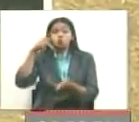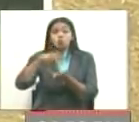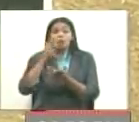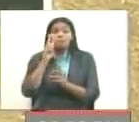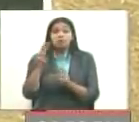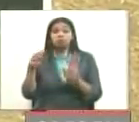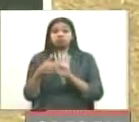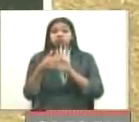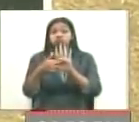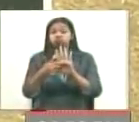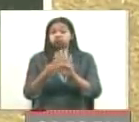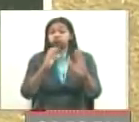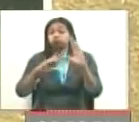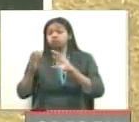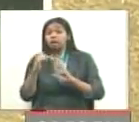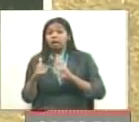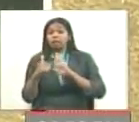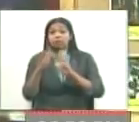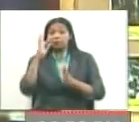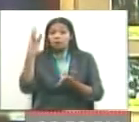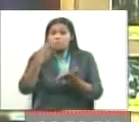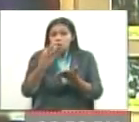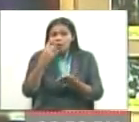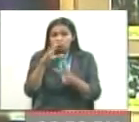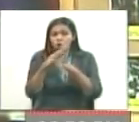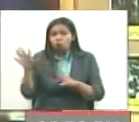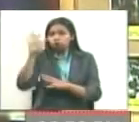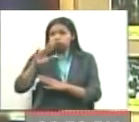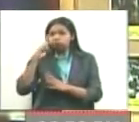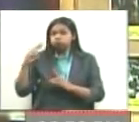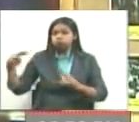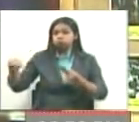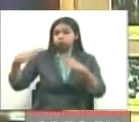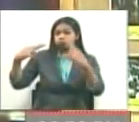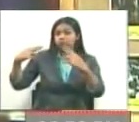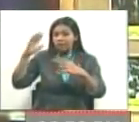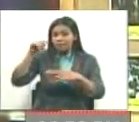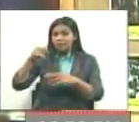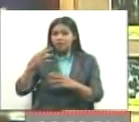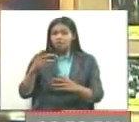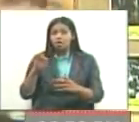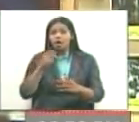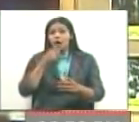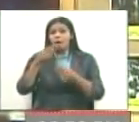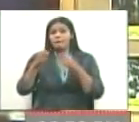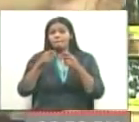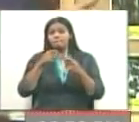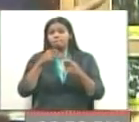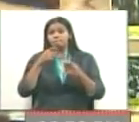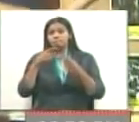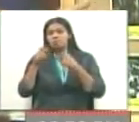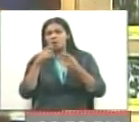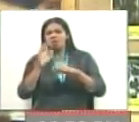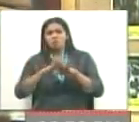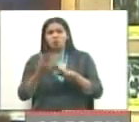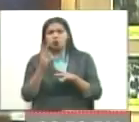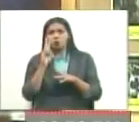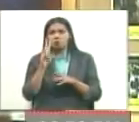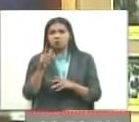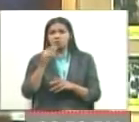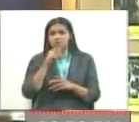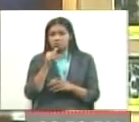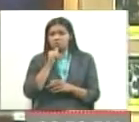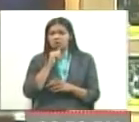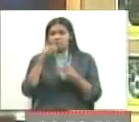notorio, comunicacional, evidente, todo el mundo lo vio. Y además usted se dio propaganda. ¿Por qué salieron esta foto? ¿Quién la sacó?